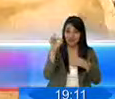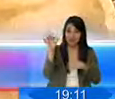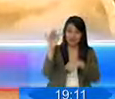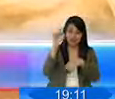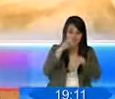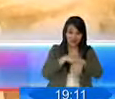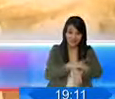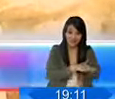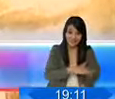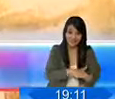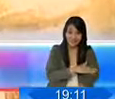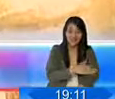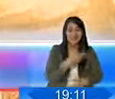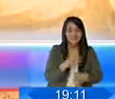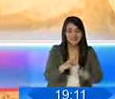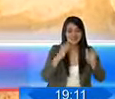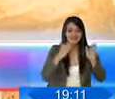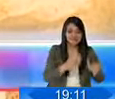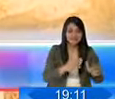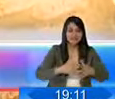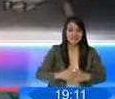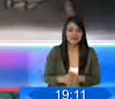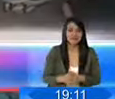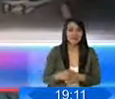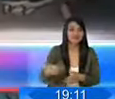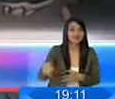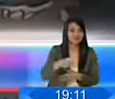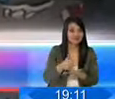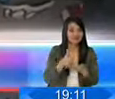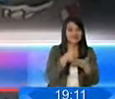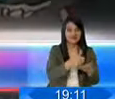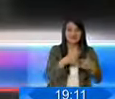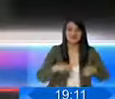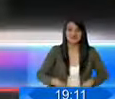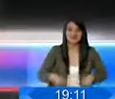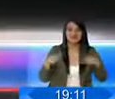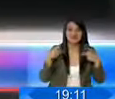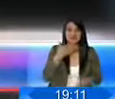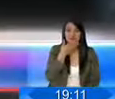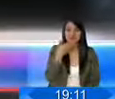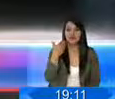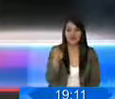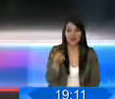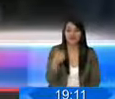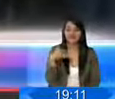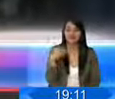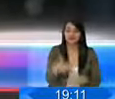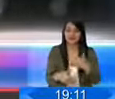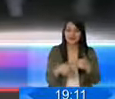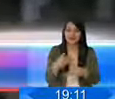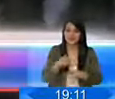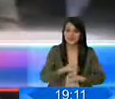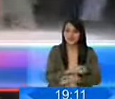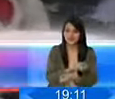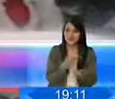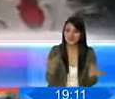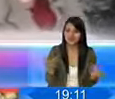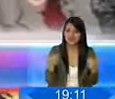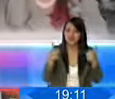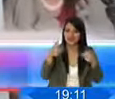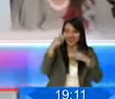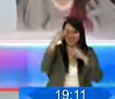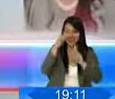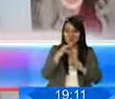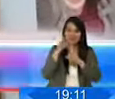rara enfermedad. Ustedes nos han ayudado a mejorar su calidad de vida. Más adelante les tendremos un reportaje